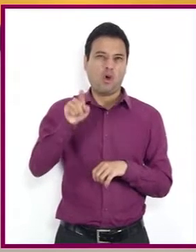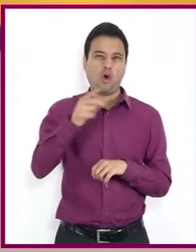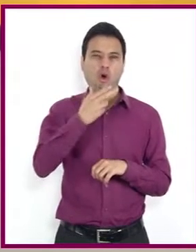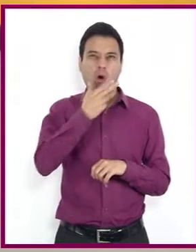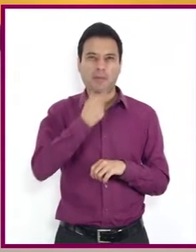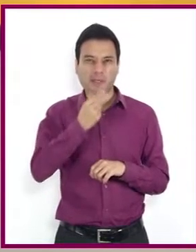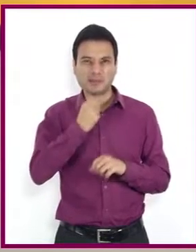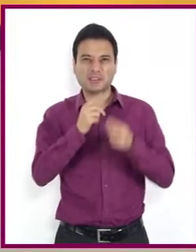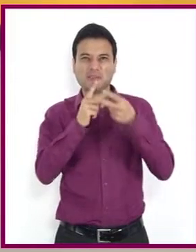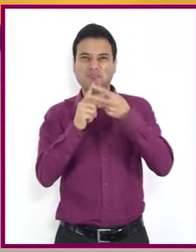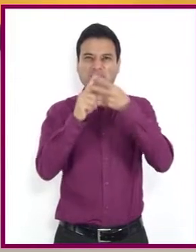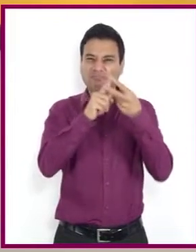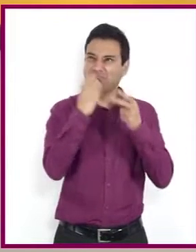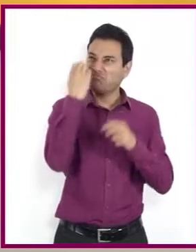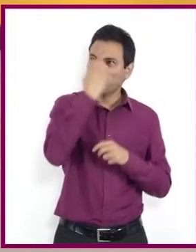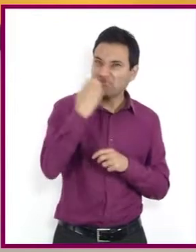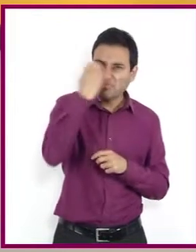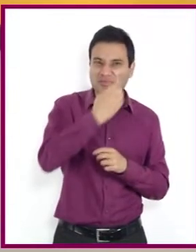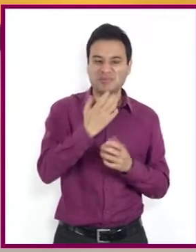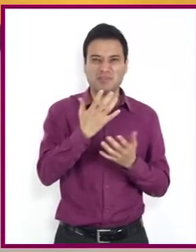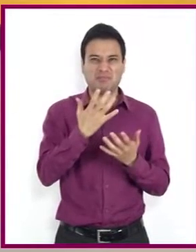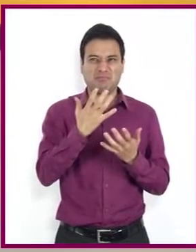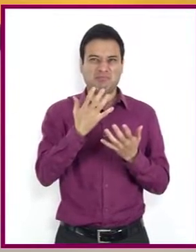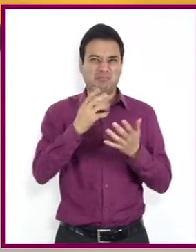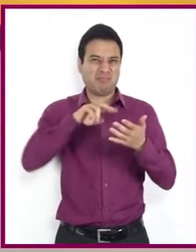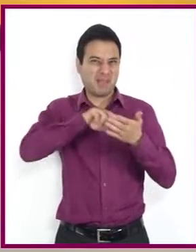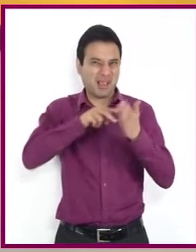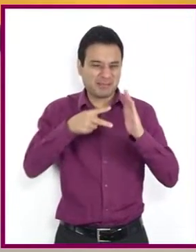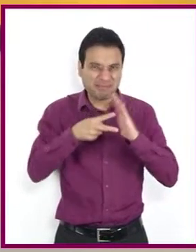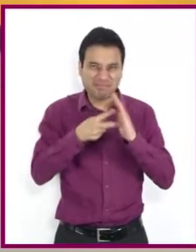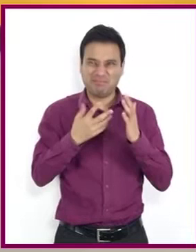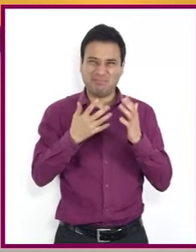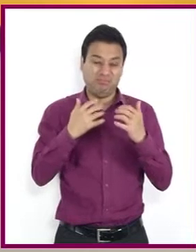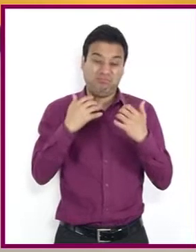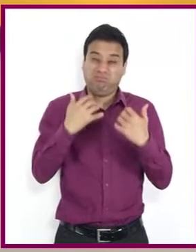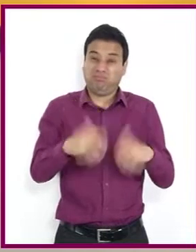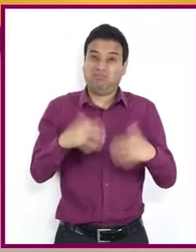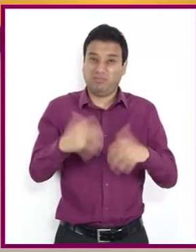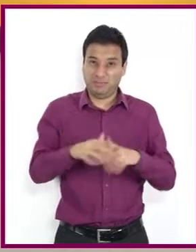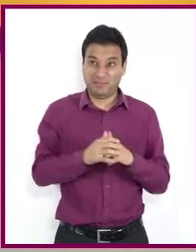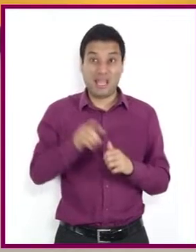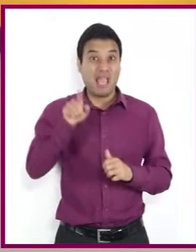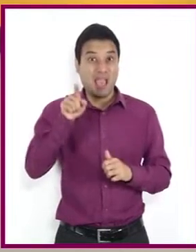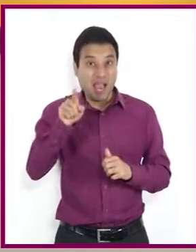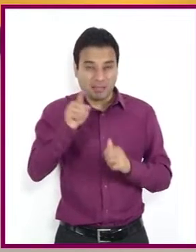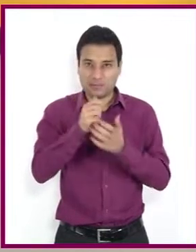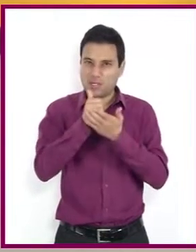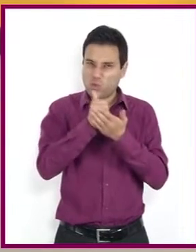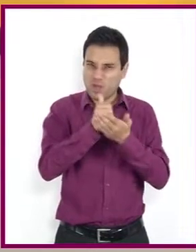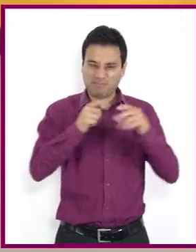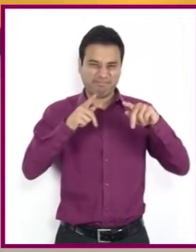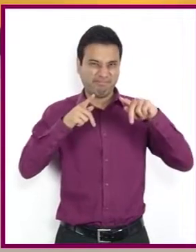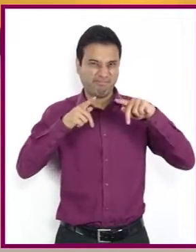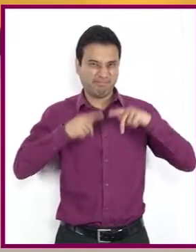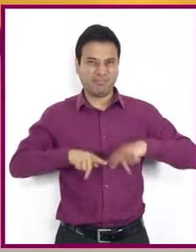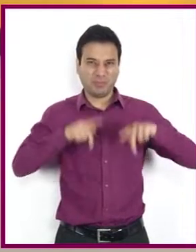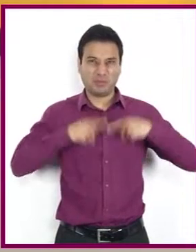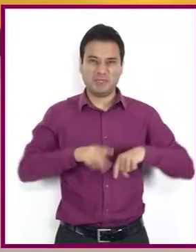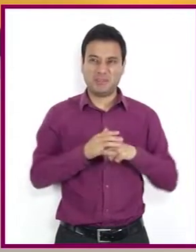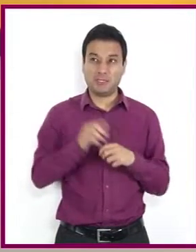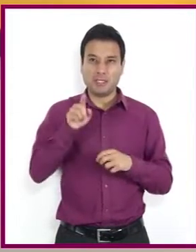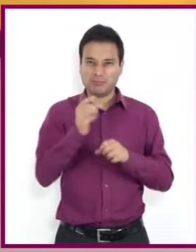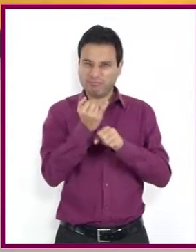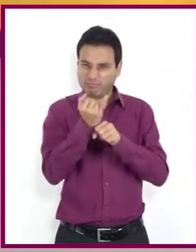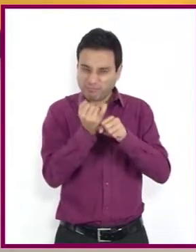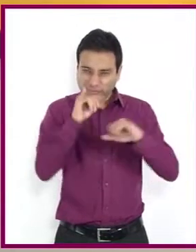matemático, ingeniero, que cambió el rumbo de la humanidad y que contribuyó al desarrollo de la ciencia tal y